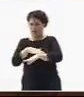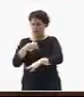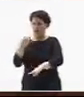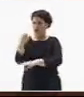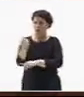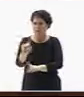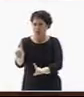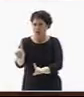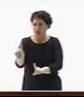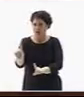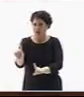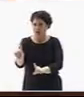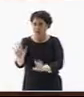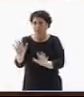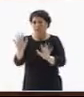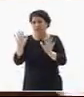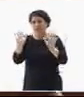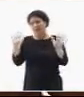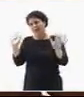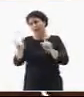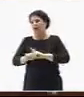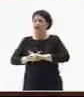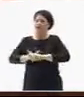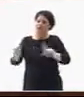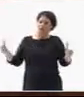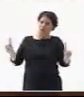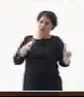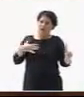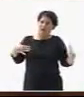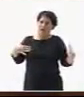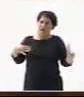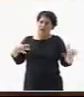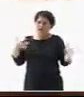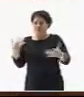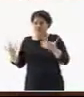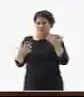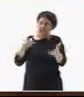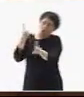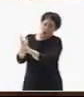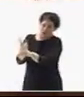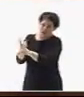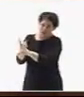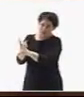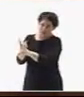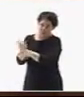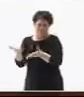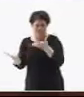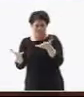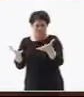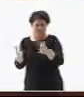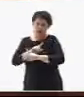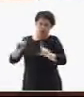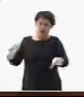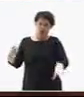Canaria y el señor Clavijo, pero nos dice que tampoco va a apoyar ese